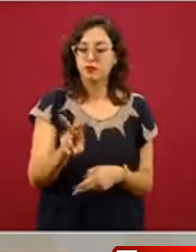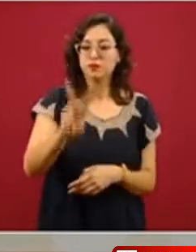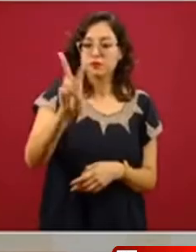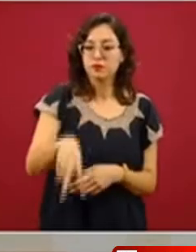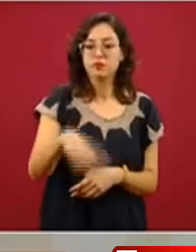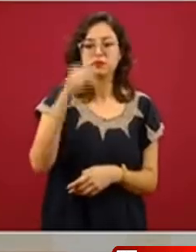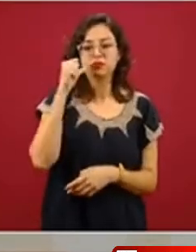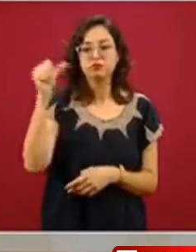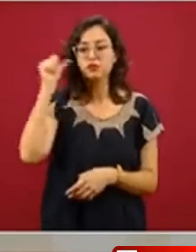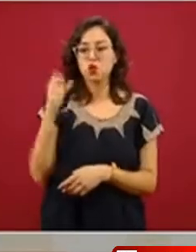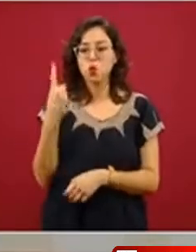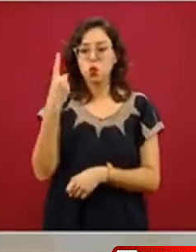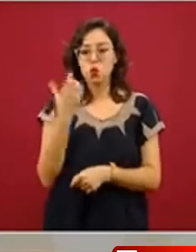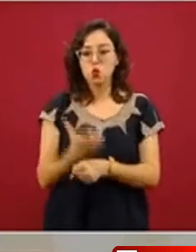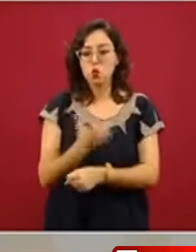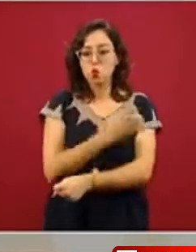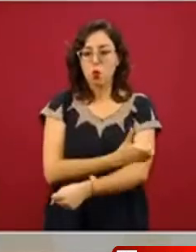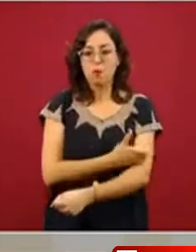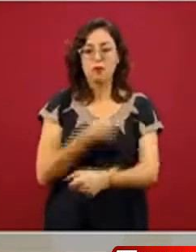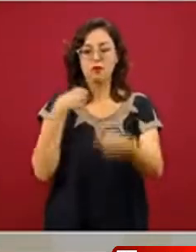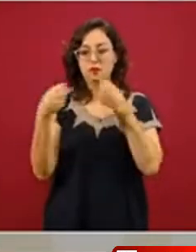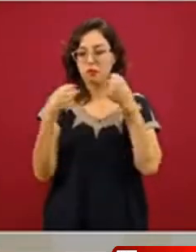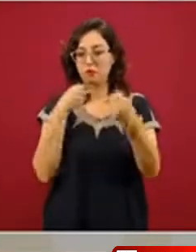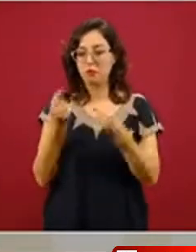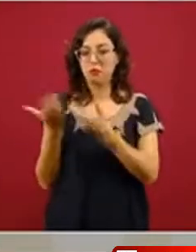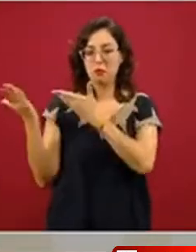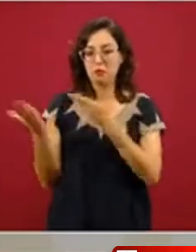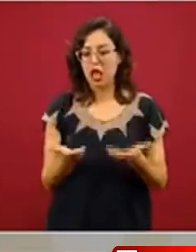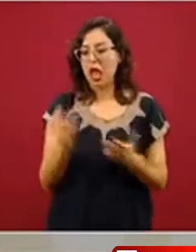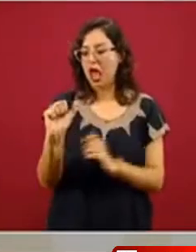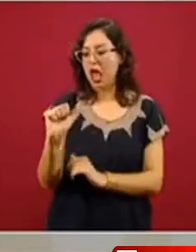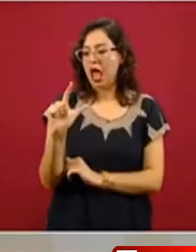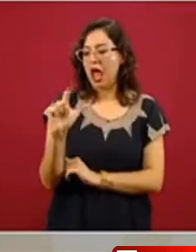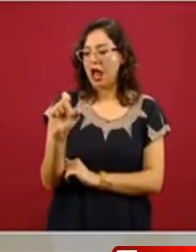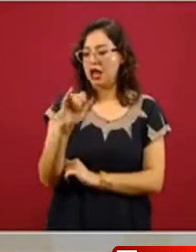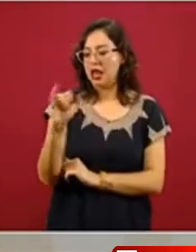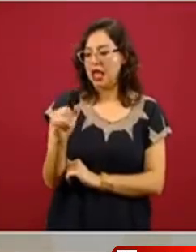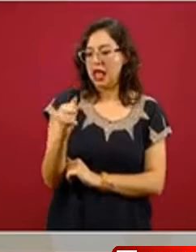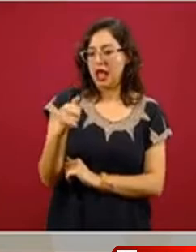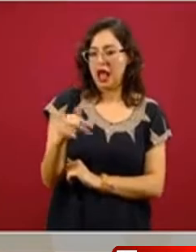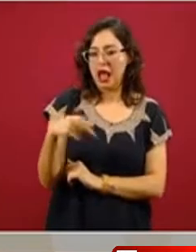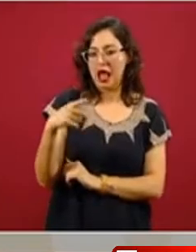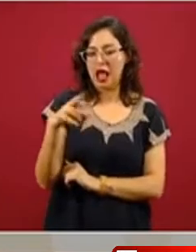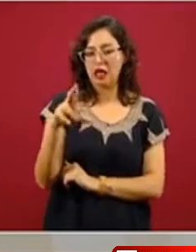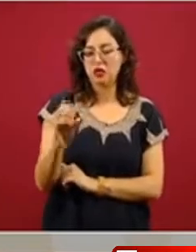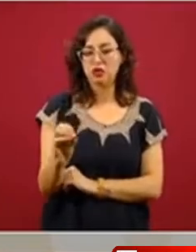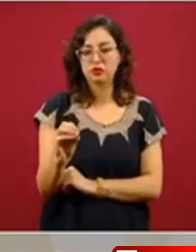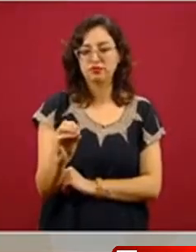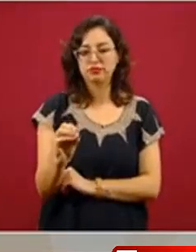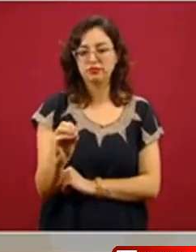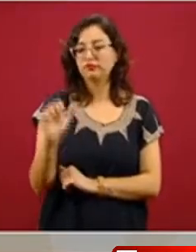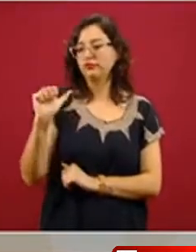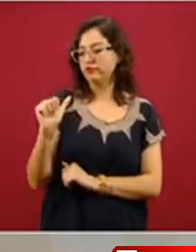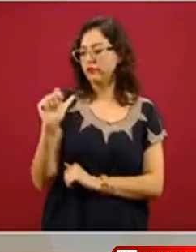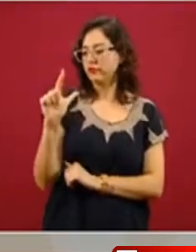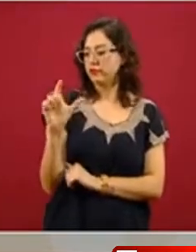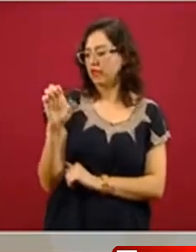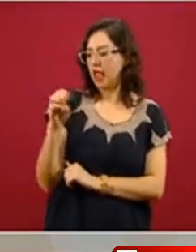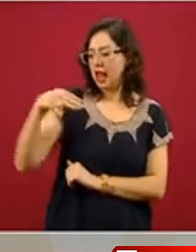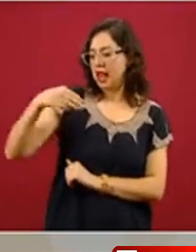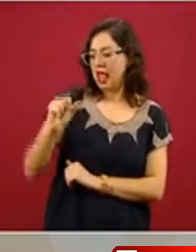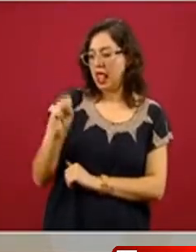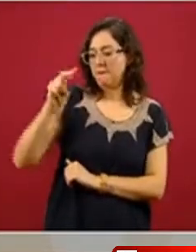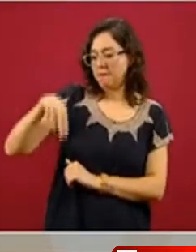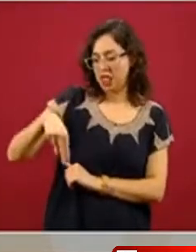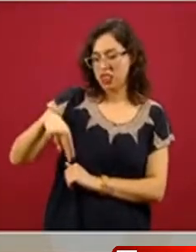ayer nuestro compañero periodista o reportero Alejandro, no recuerdo su apellido, pero Alejandro